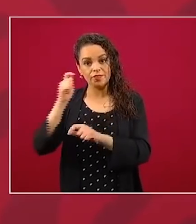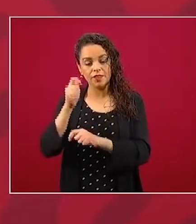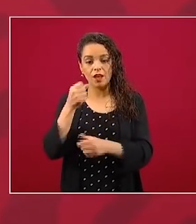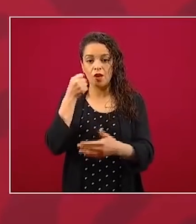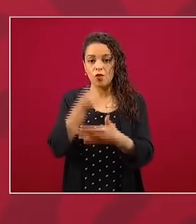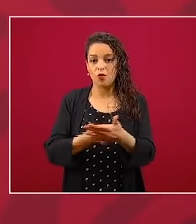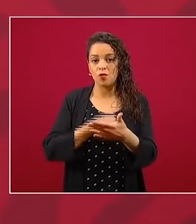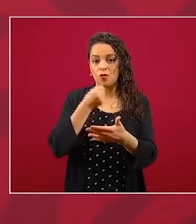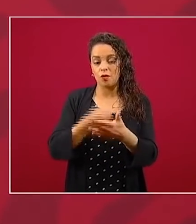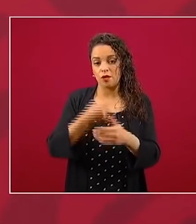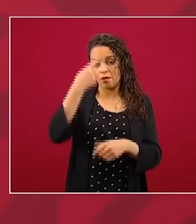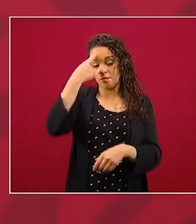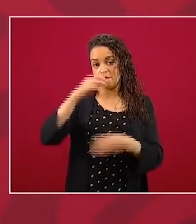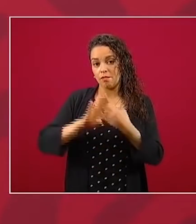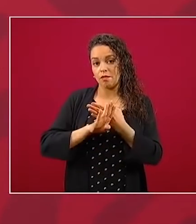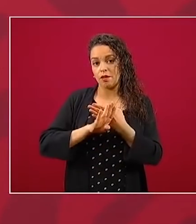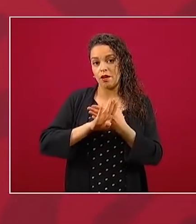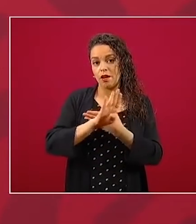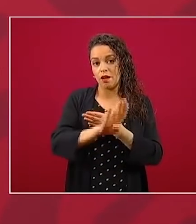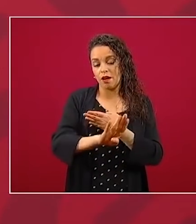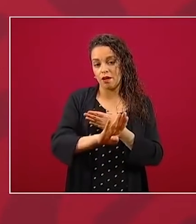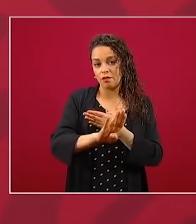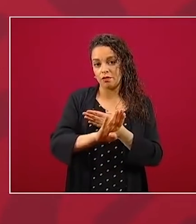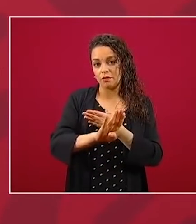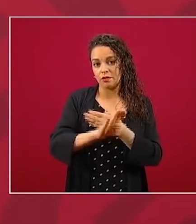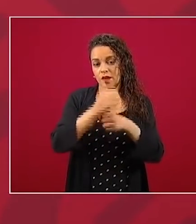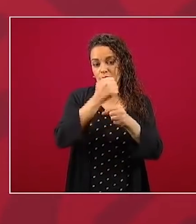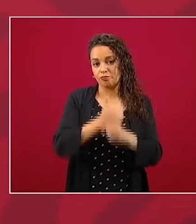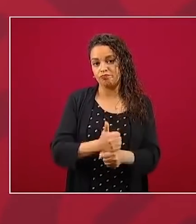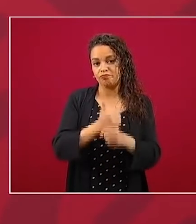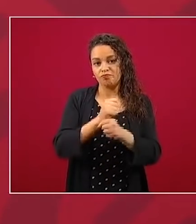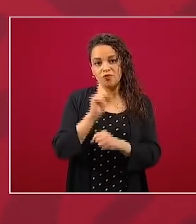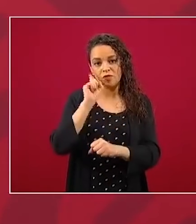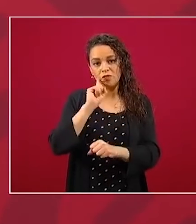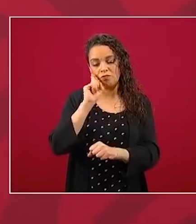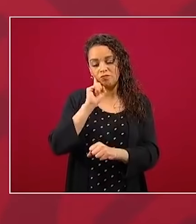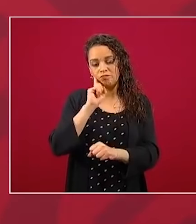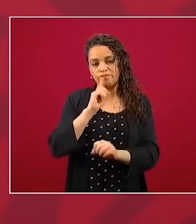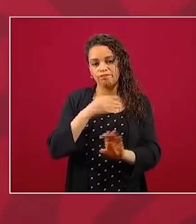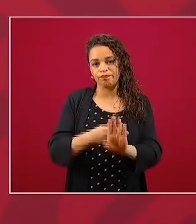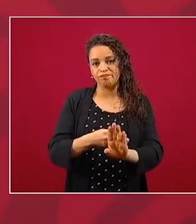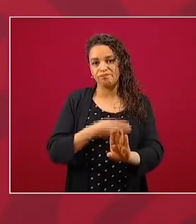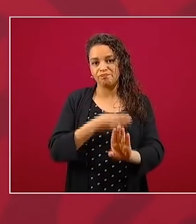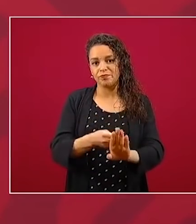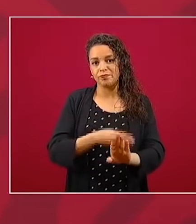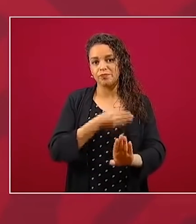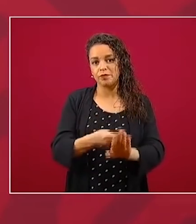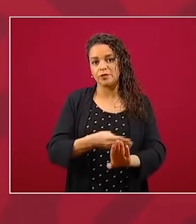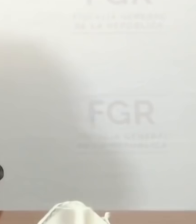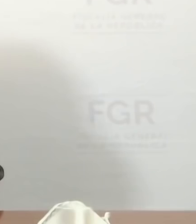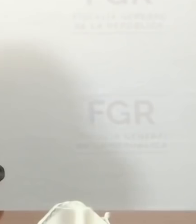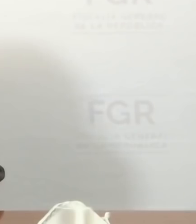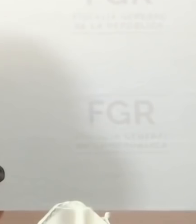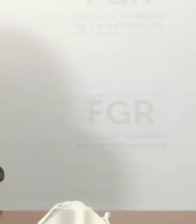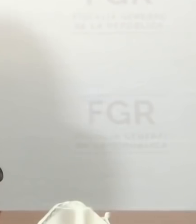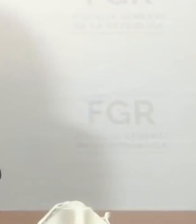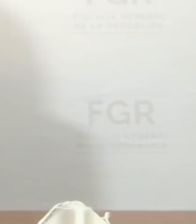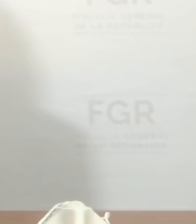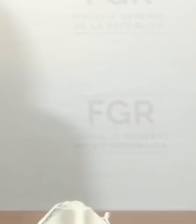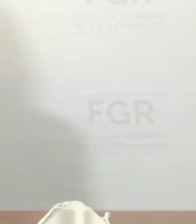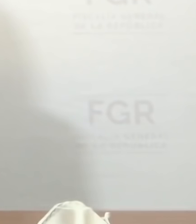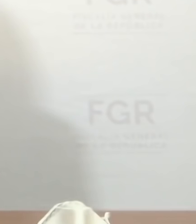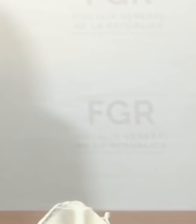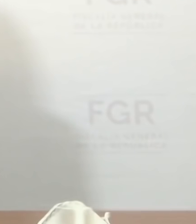secretaria de gobernacion que siempre se detectaron más allá de sus competencias jurídicas es ya muy